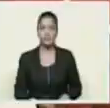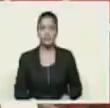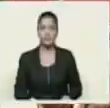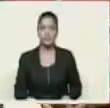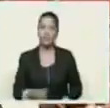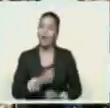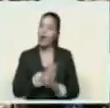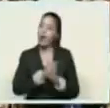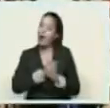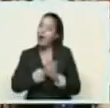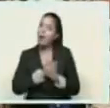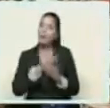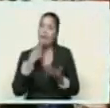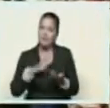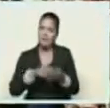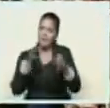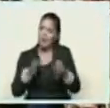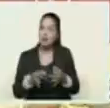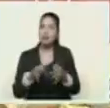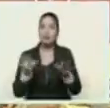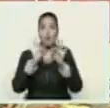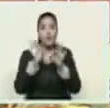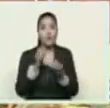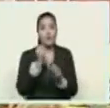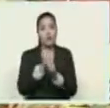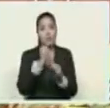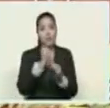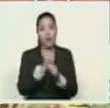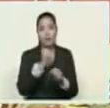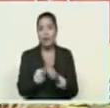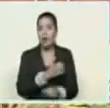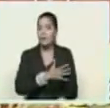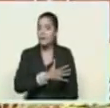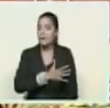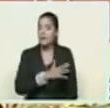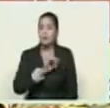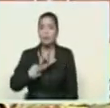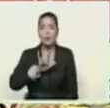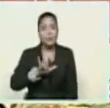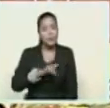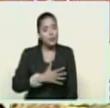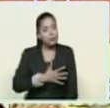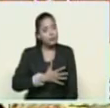'nos su honestidad su capacidad de trabajo su patriotismo